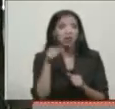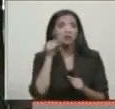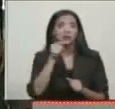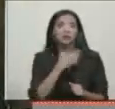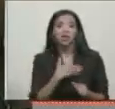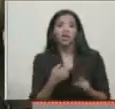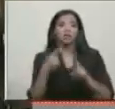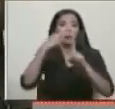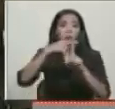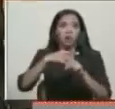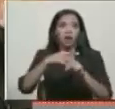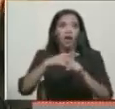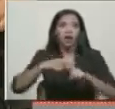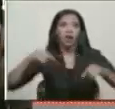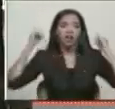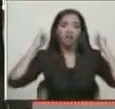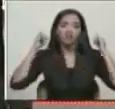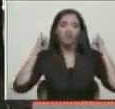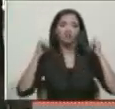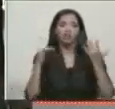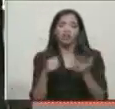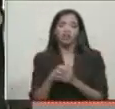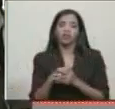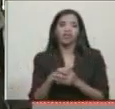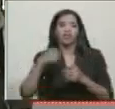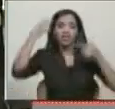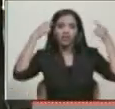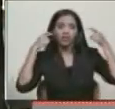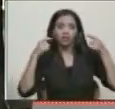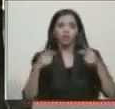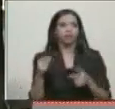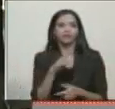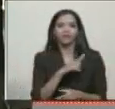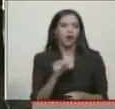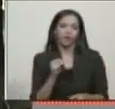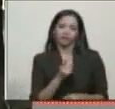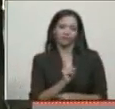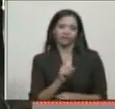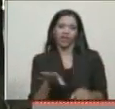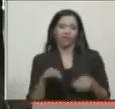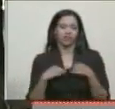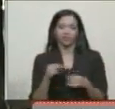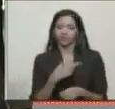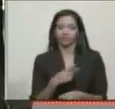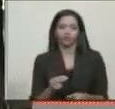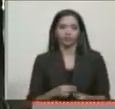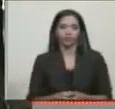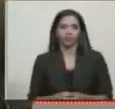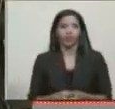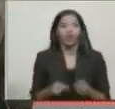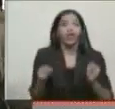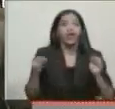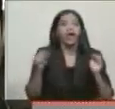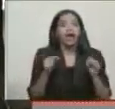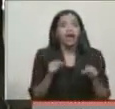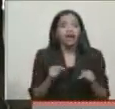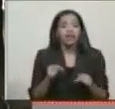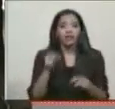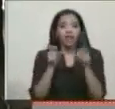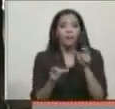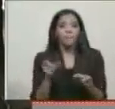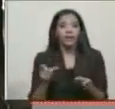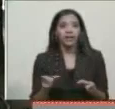sumar a la fiesta y a la victoria del chavismo. No cuentes con nosotros. Aquellos personajes que andan